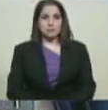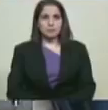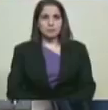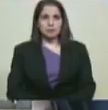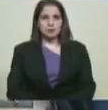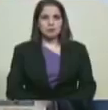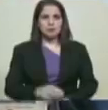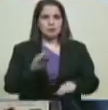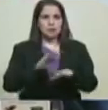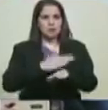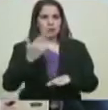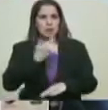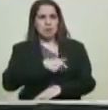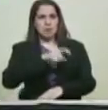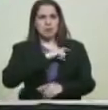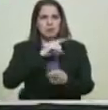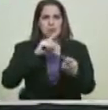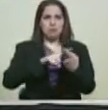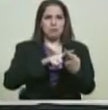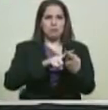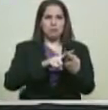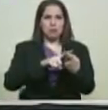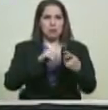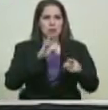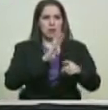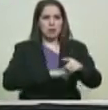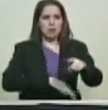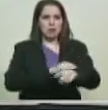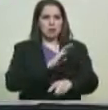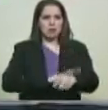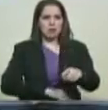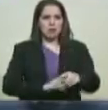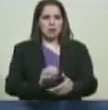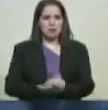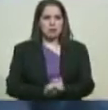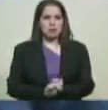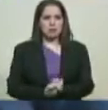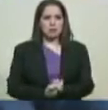Por Cataluña y por Messi soy del Barcelona.